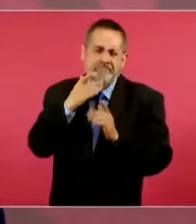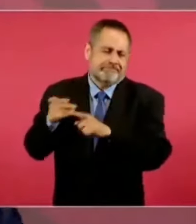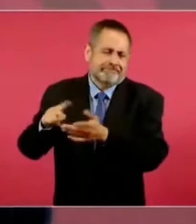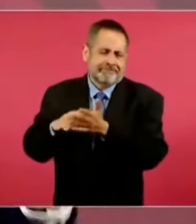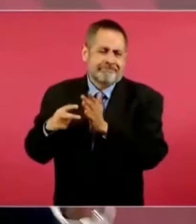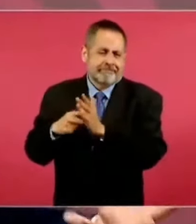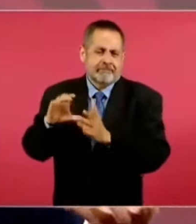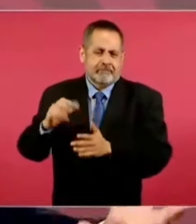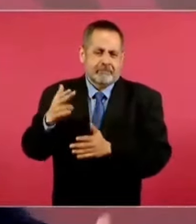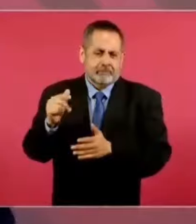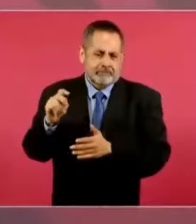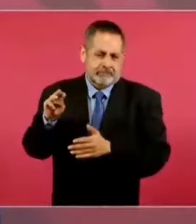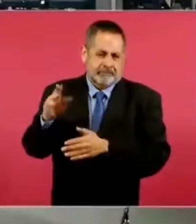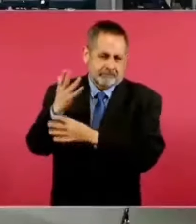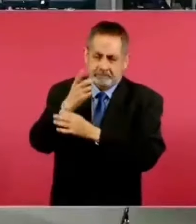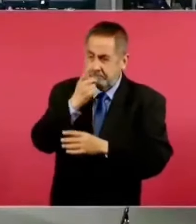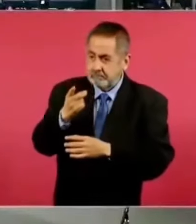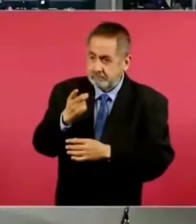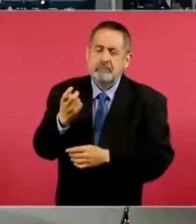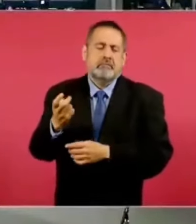Pero eso es importante.